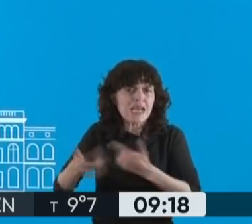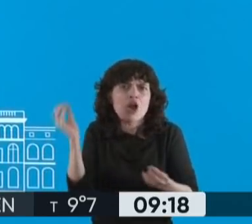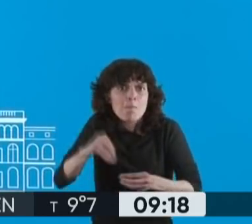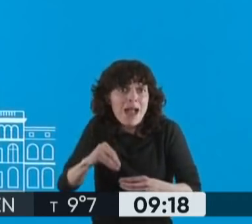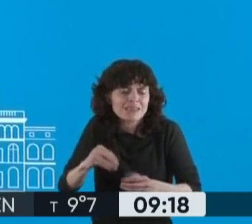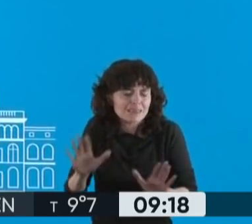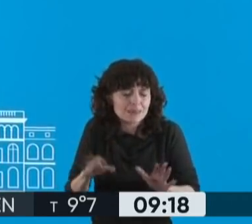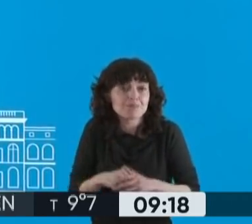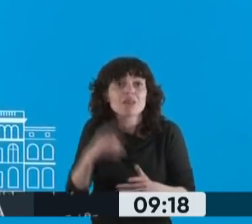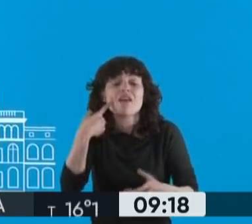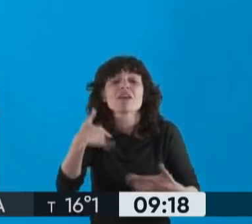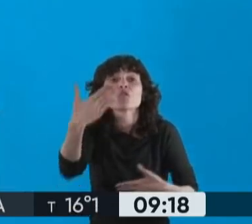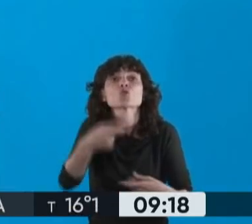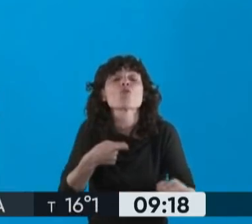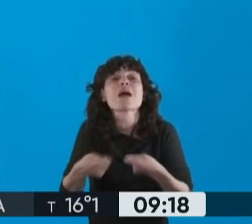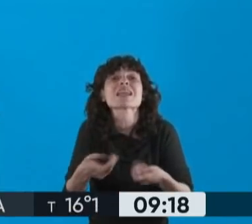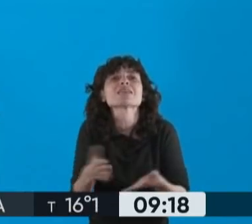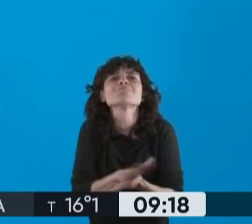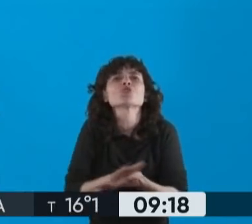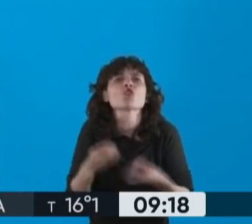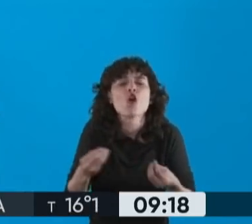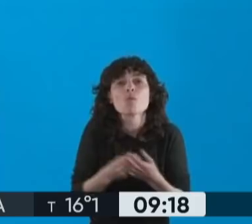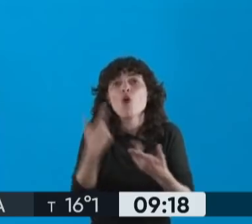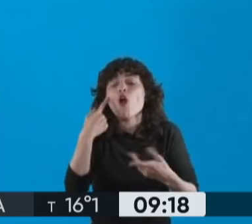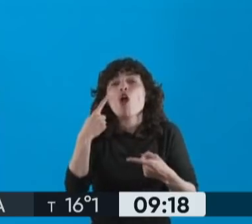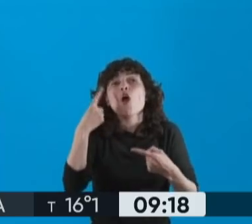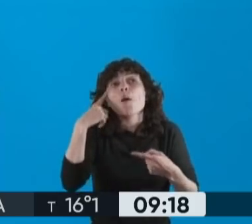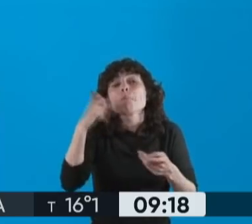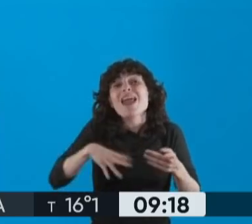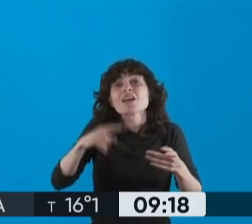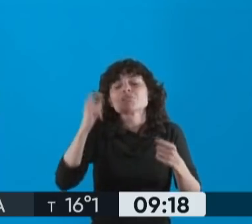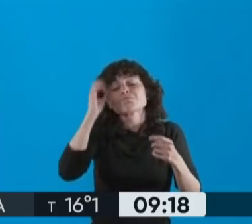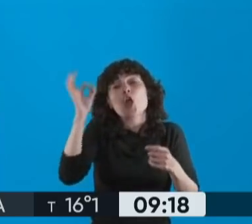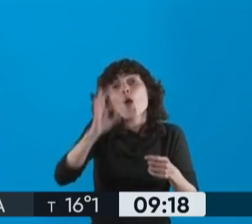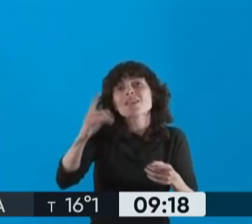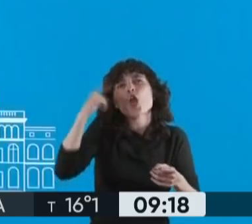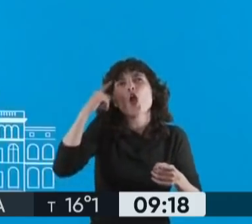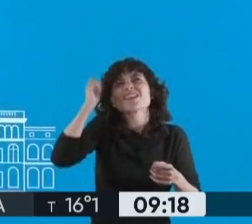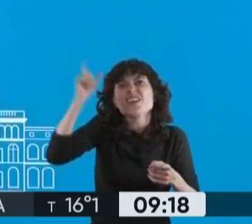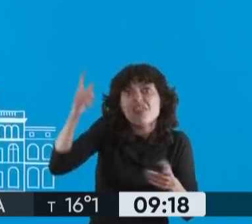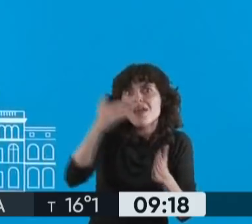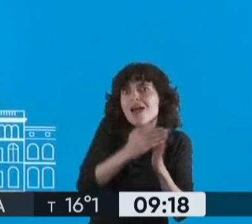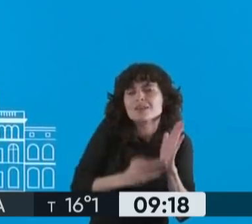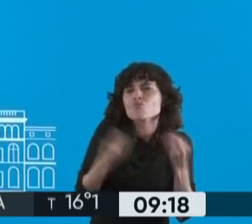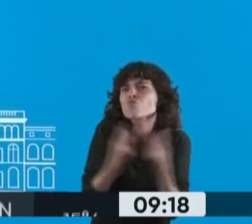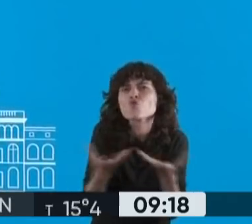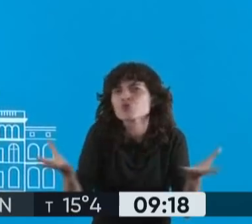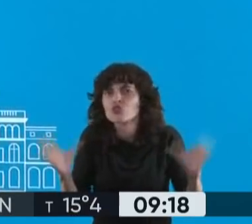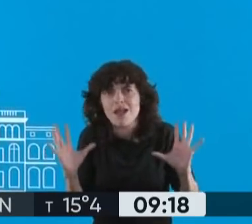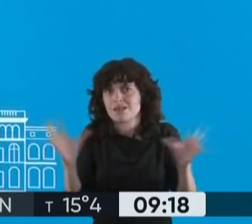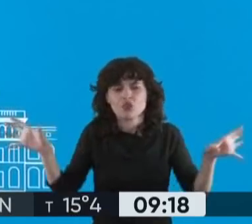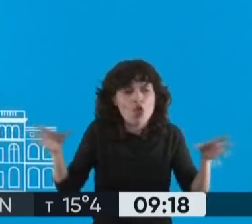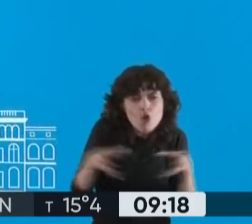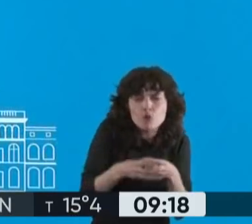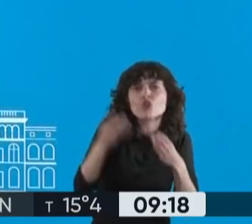manera. Muchas gracias. Se están estudiando todas las posibilidades, es un menú, cuando uno estudia posibilidades, estudia todas las posibilidades. El ministro Culfas,